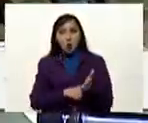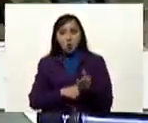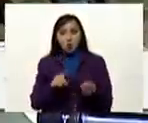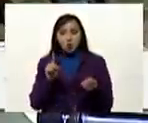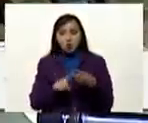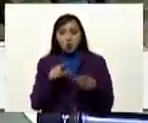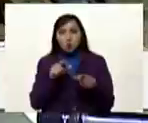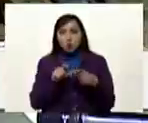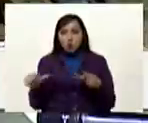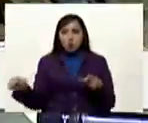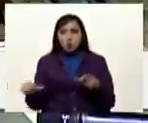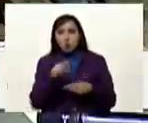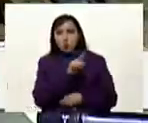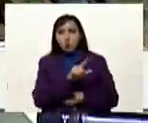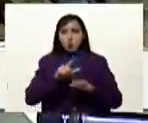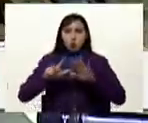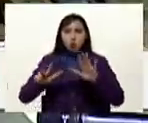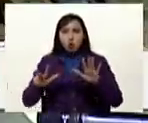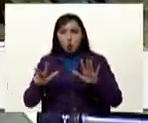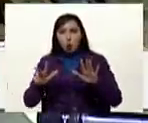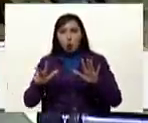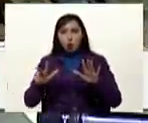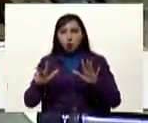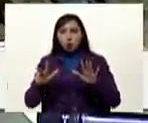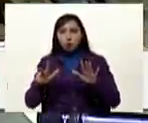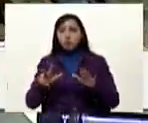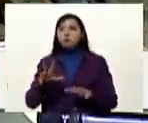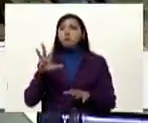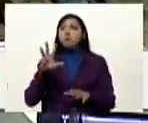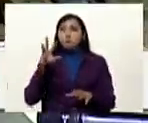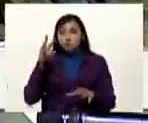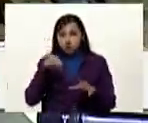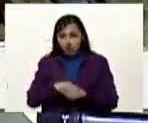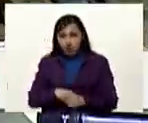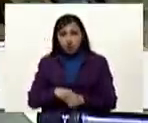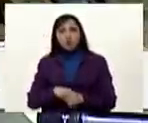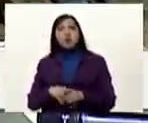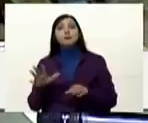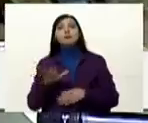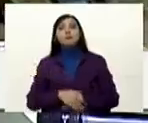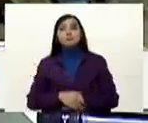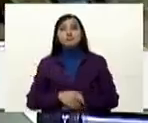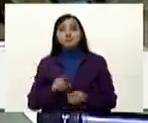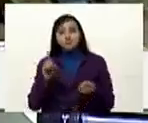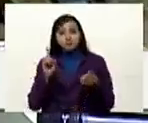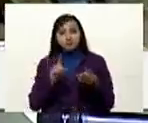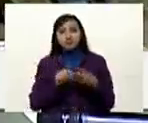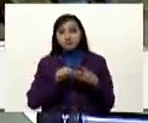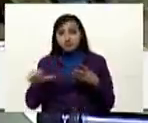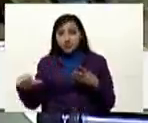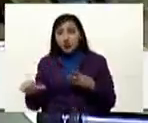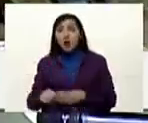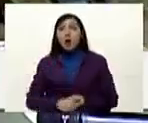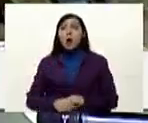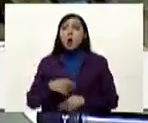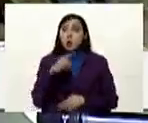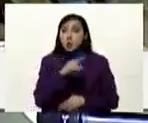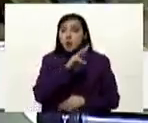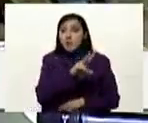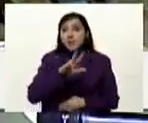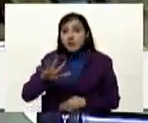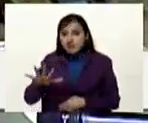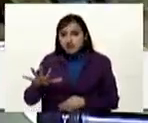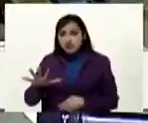del 18, radicalism. Y luego viene la semana del lunes